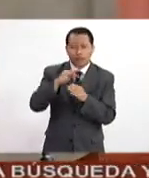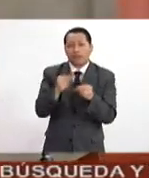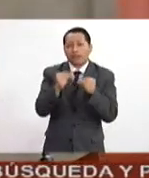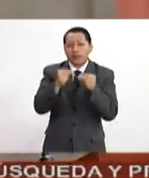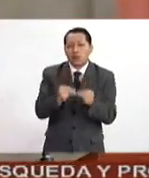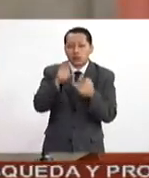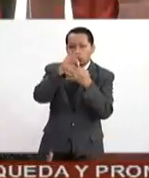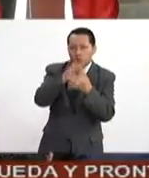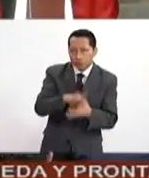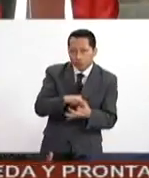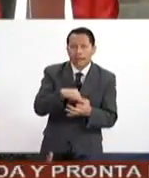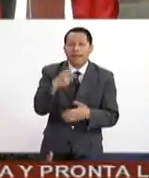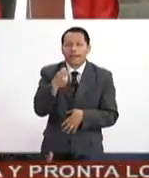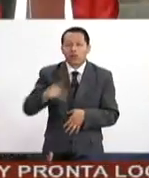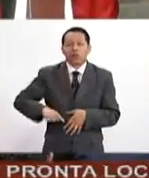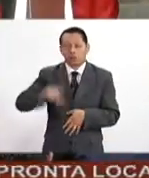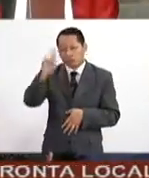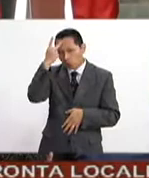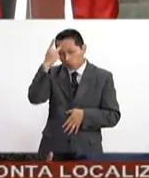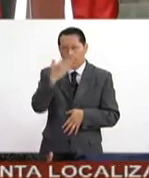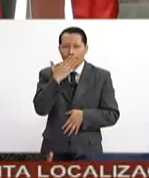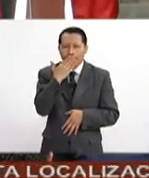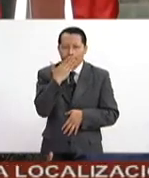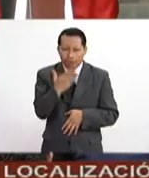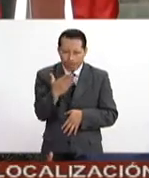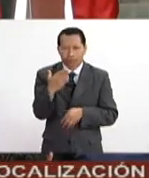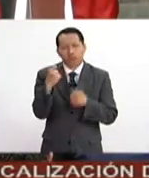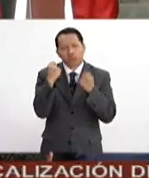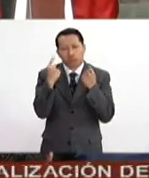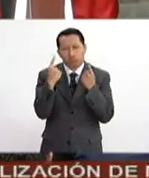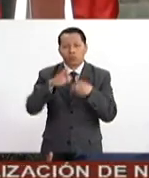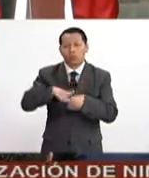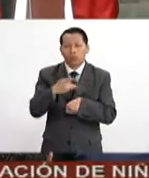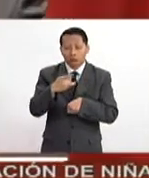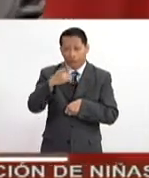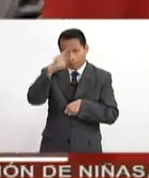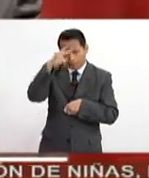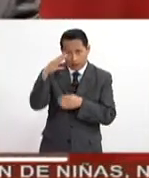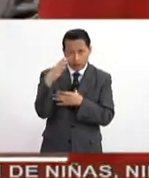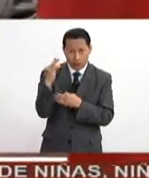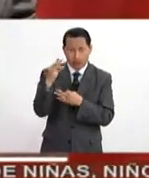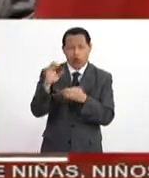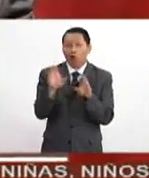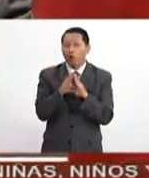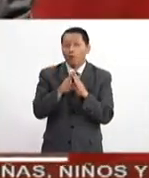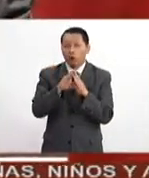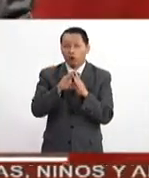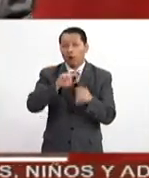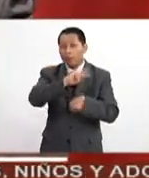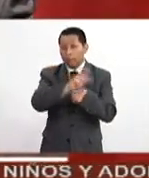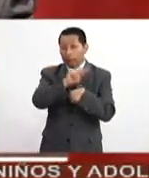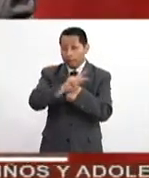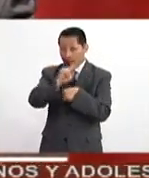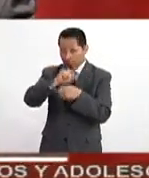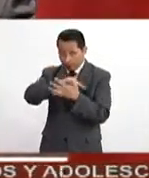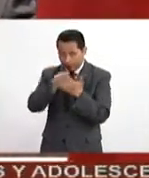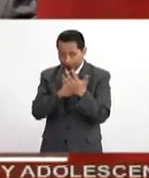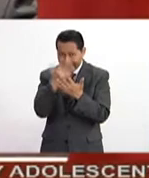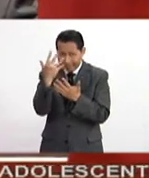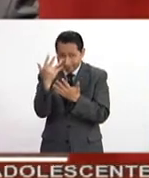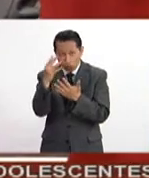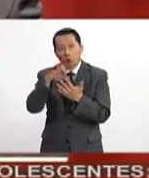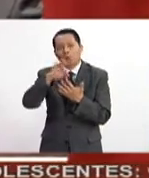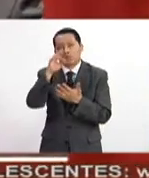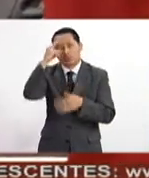que el gobierno de Polonia haya seleccionado a México como uno de los 5 mercados prioritarios que